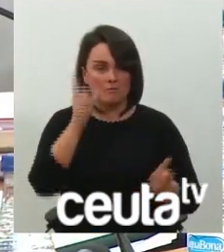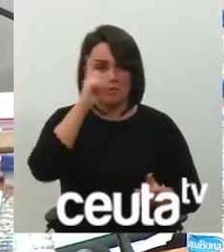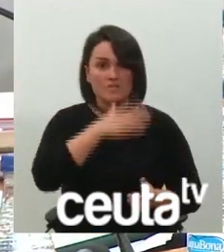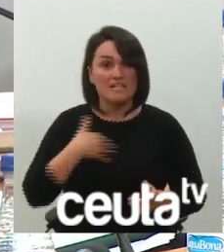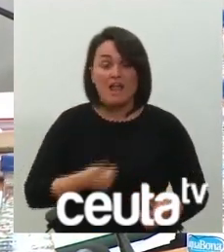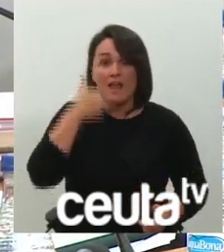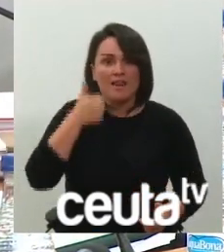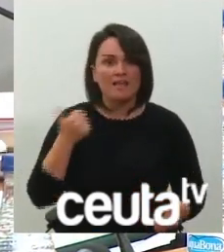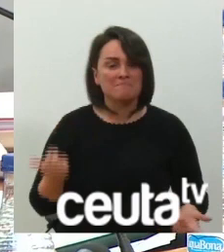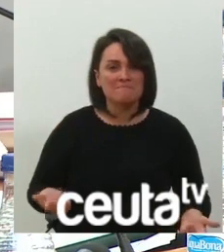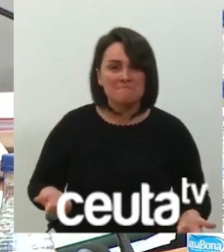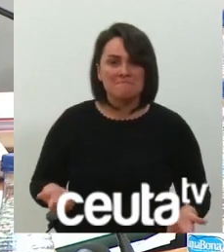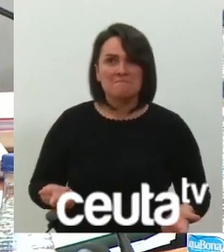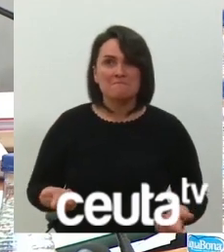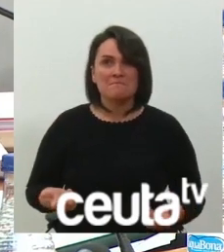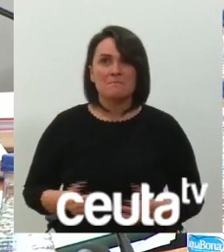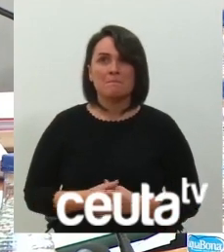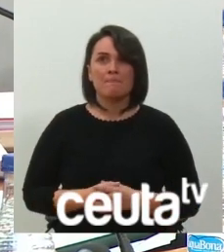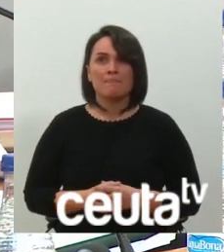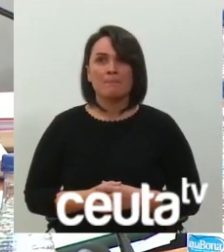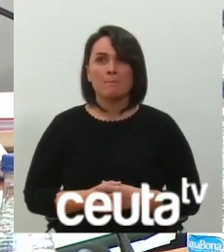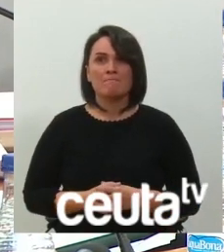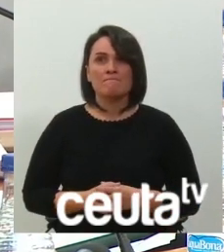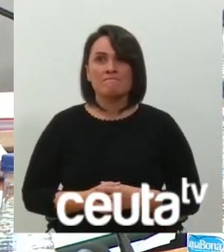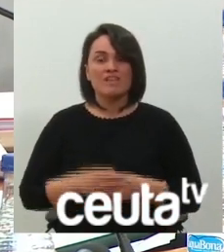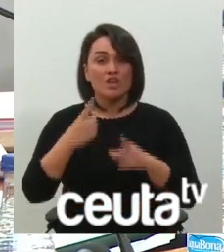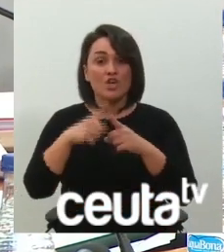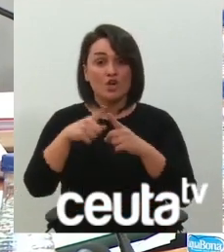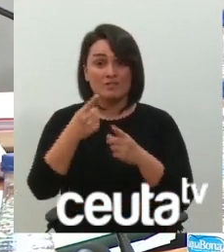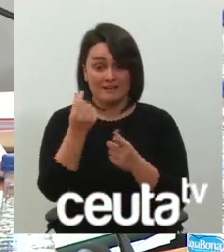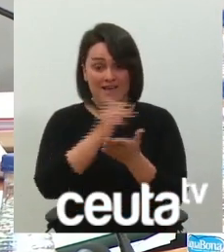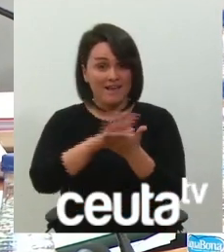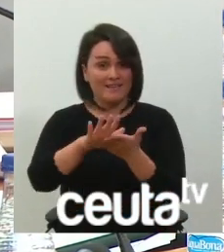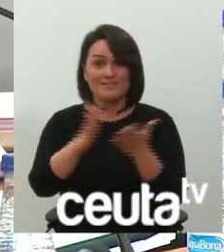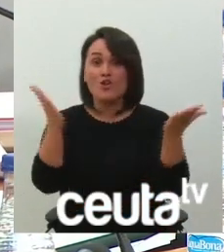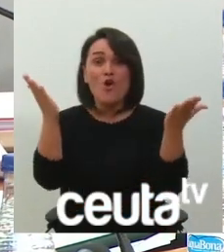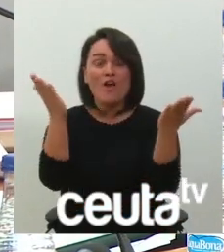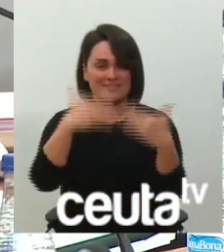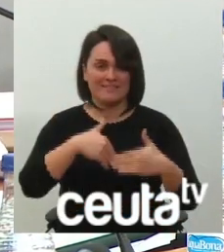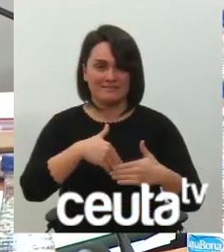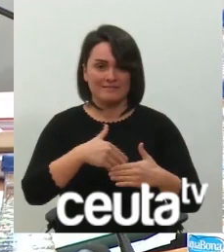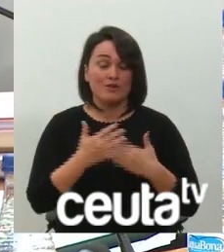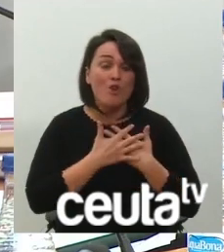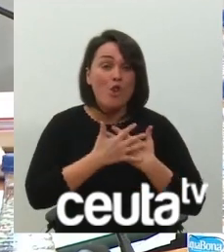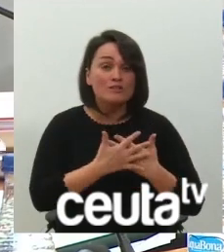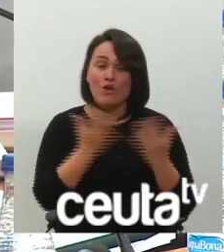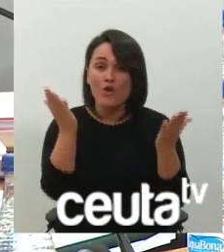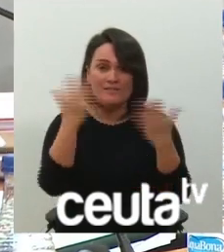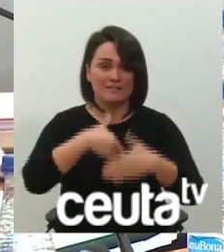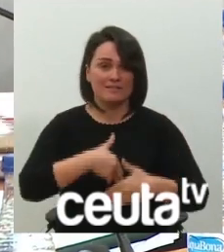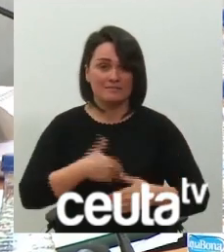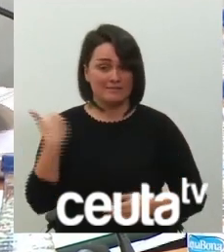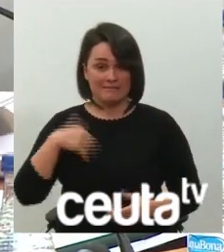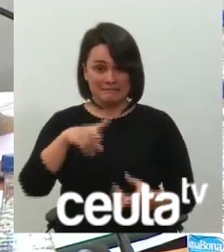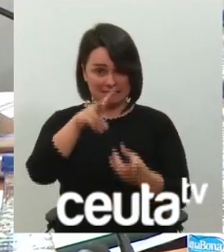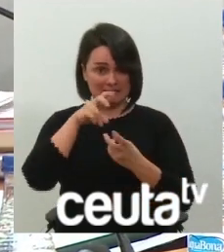digan las cosas las cosas gratis no existen yo lo siento pero es que las cosas gratis no existen ella decía firma